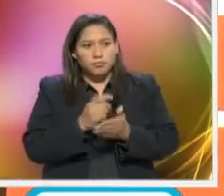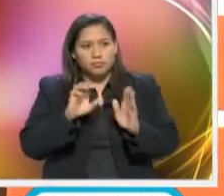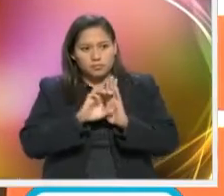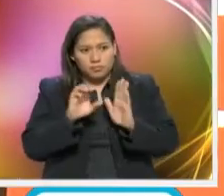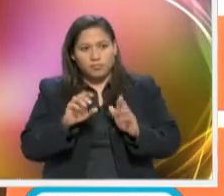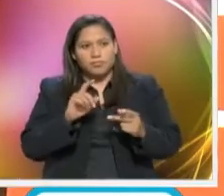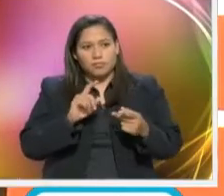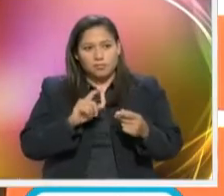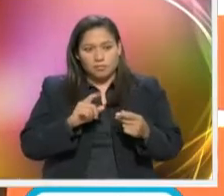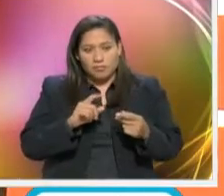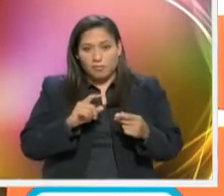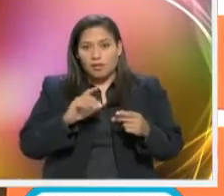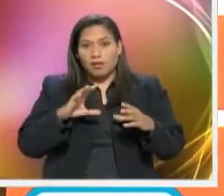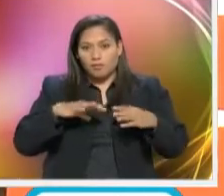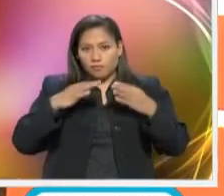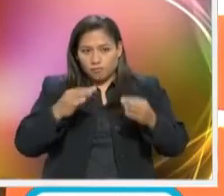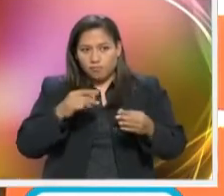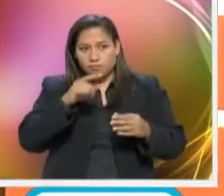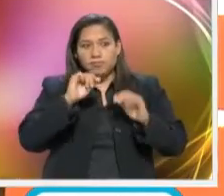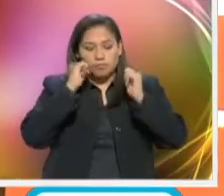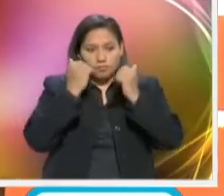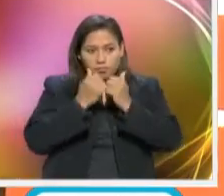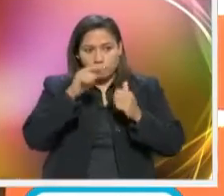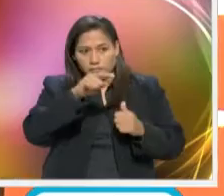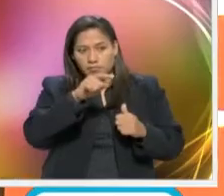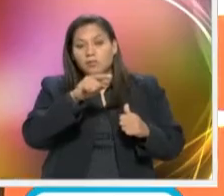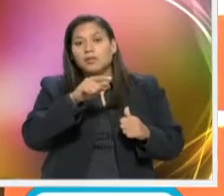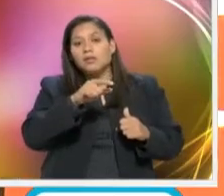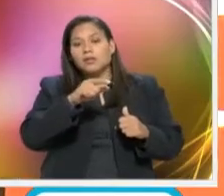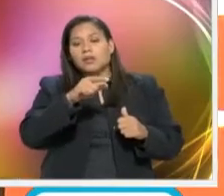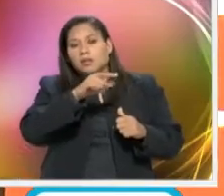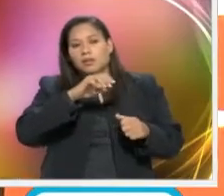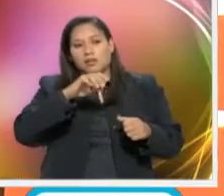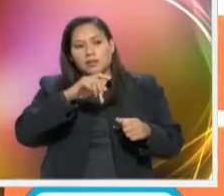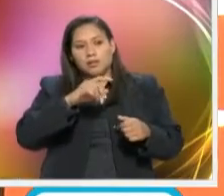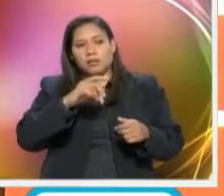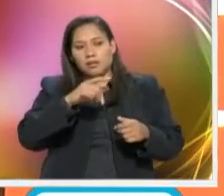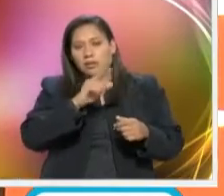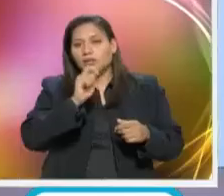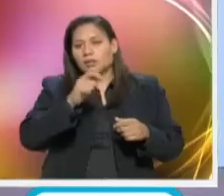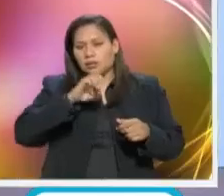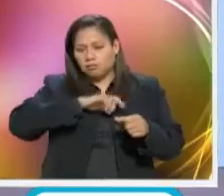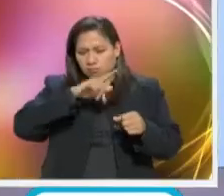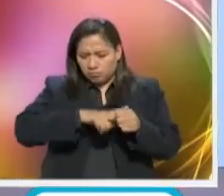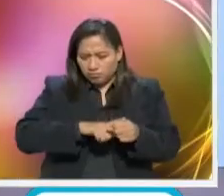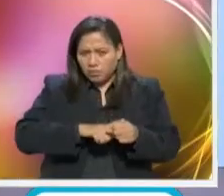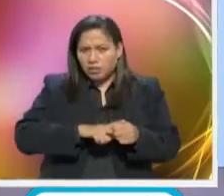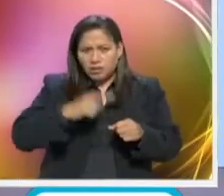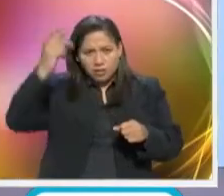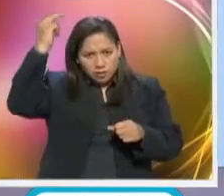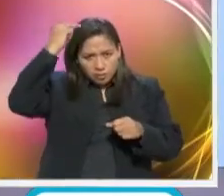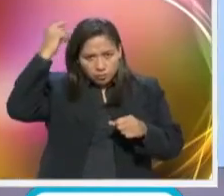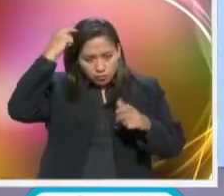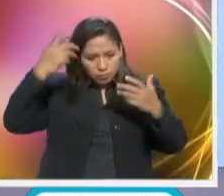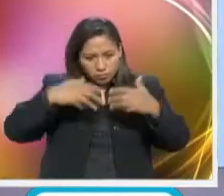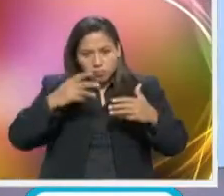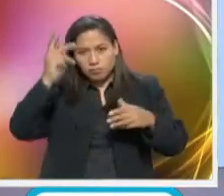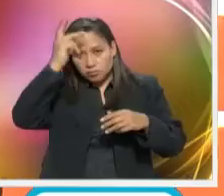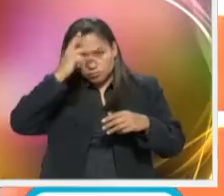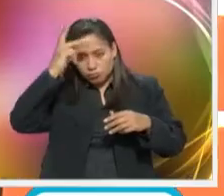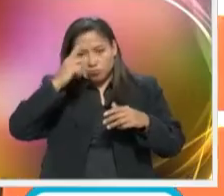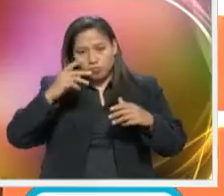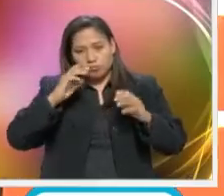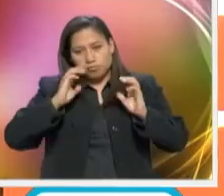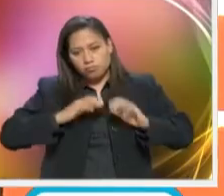ejemplo, en Fundación CEDIC tenemos una especialidad en estimulación neuromotora y psicomotricidad. Claro. Y habrá